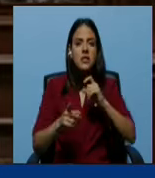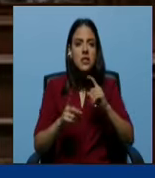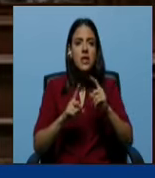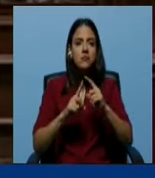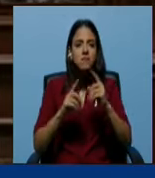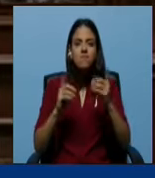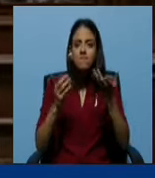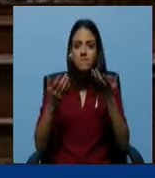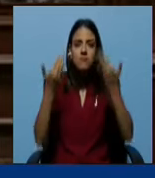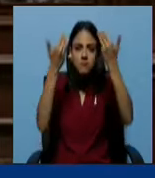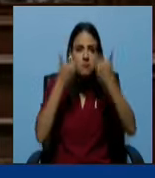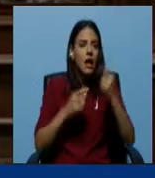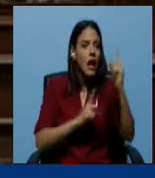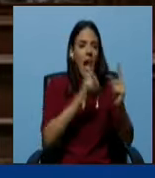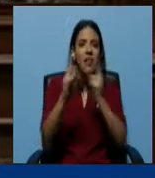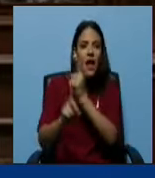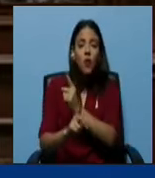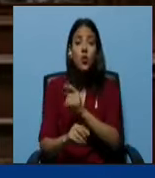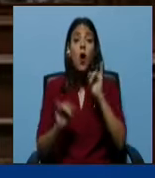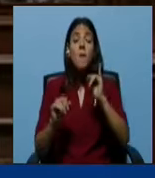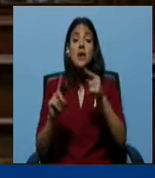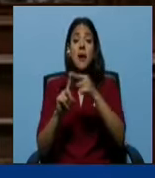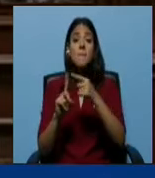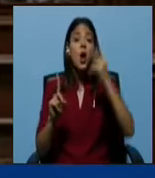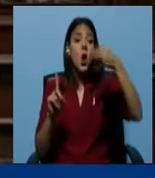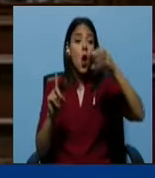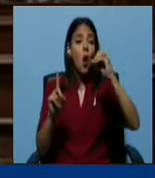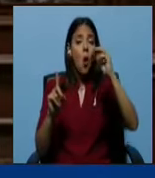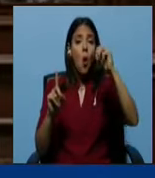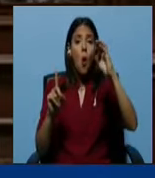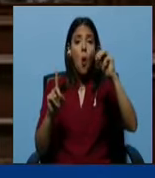Dice que el Homo sapiens tiene 300.000 años sobre la Tierra.